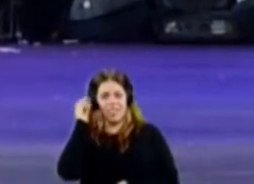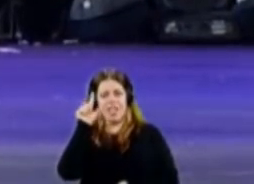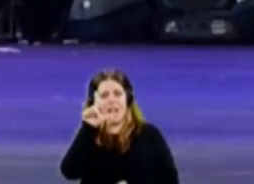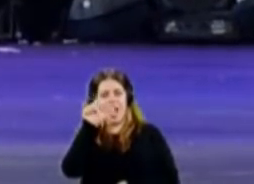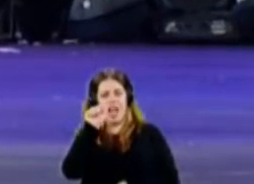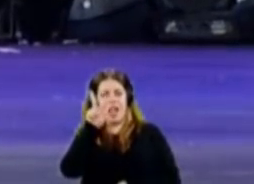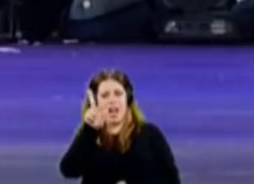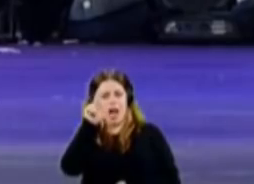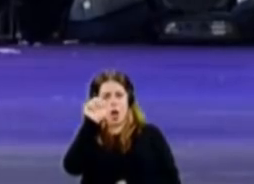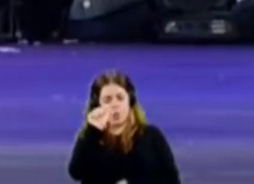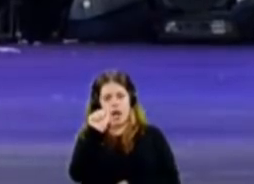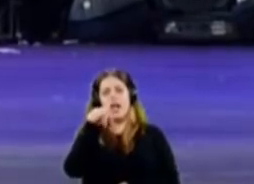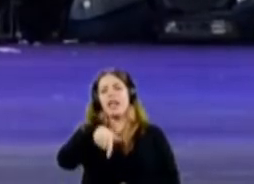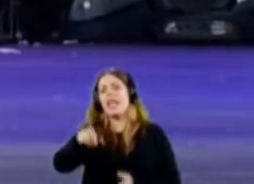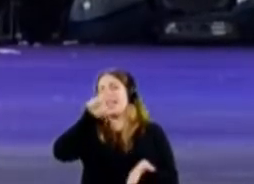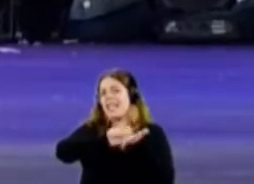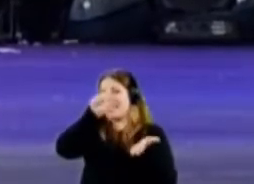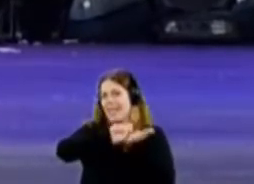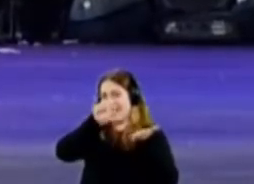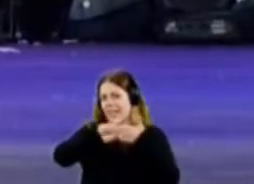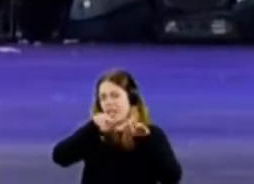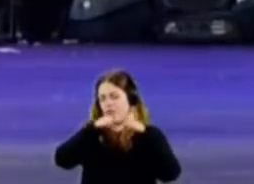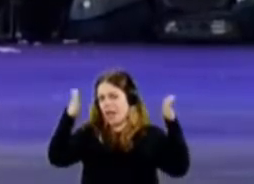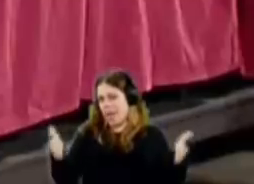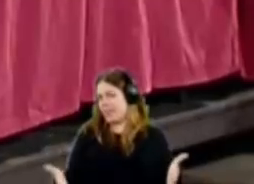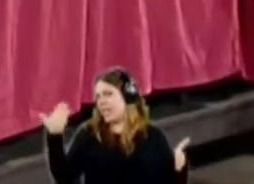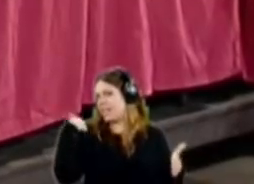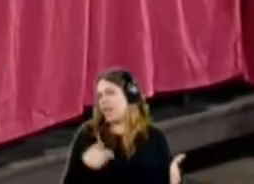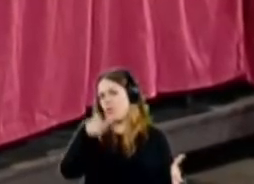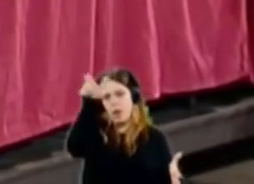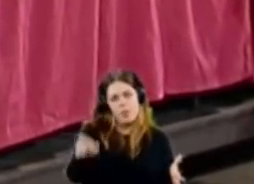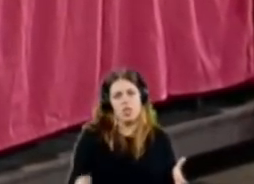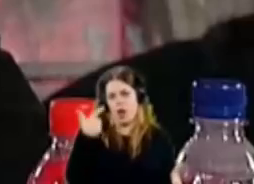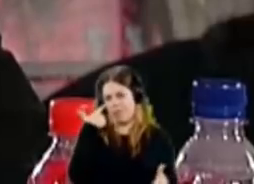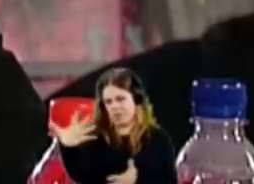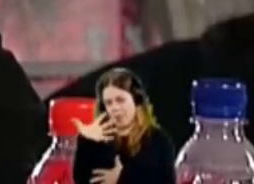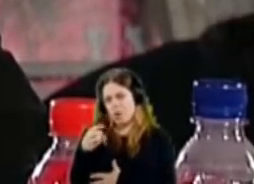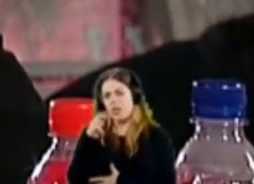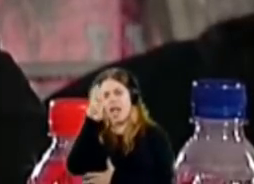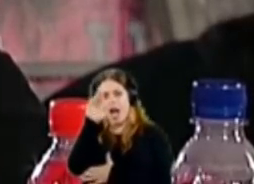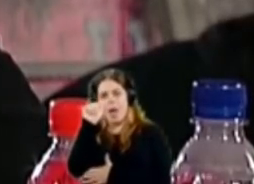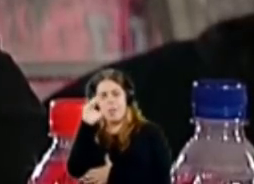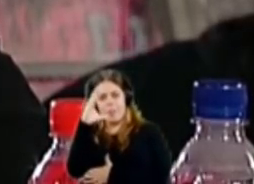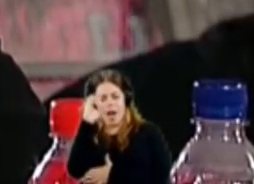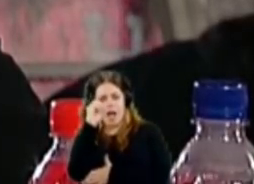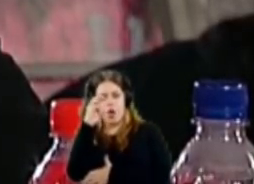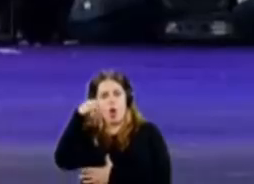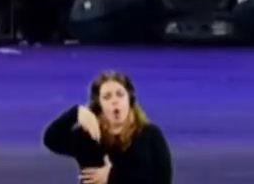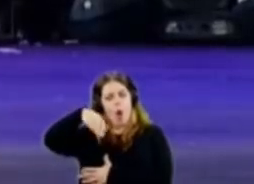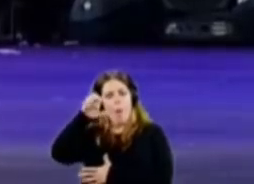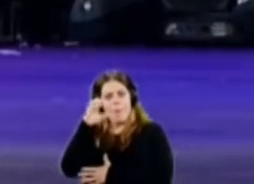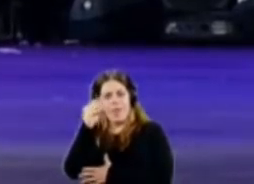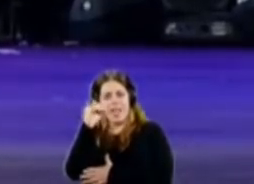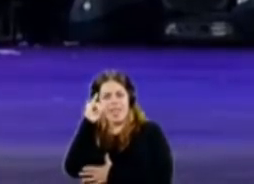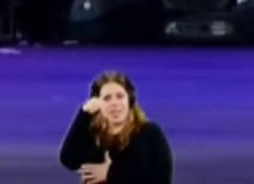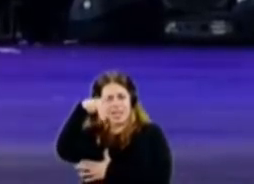esta mesa, un personaje ya del carnaval. Tocayo mío, Paco Medina, buenas noches. Un fuerte aplauso